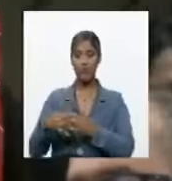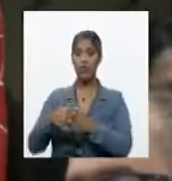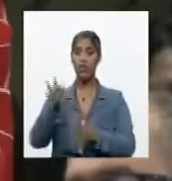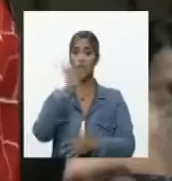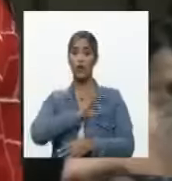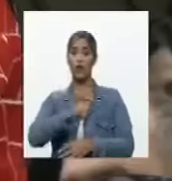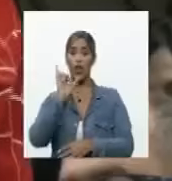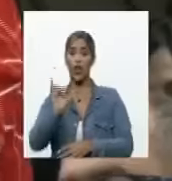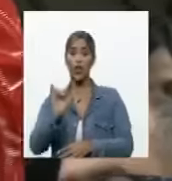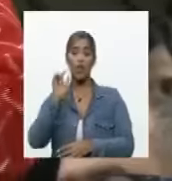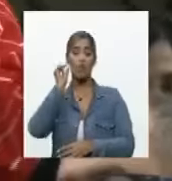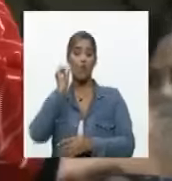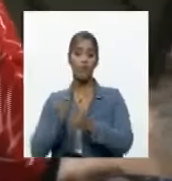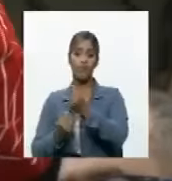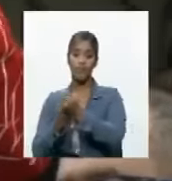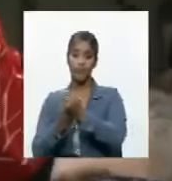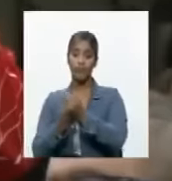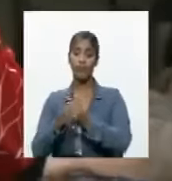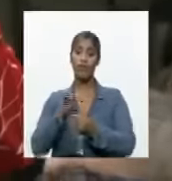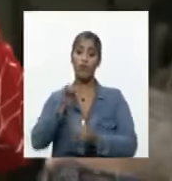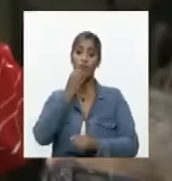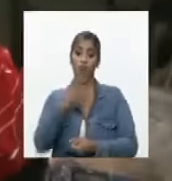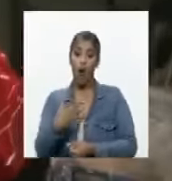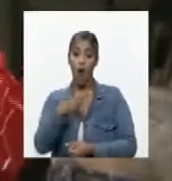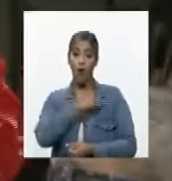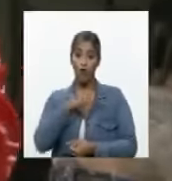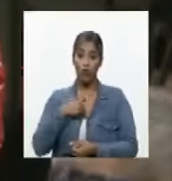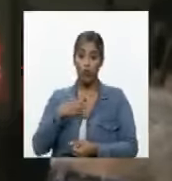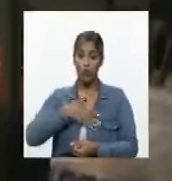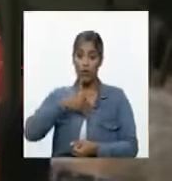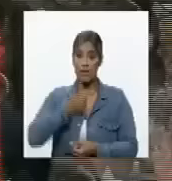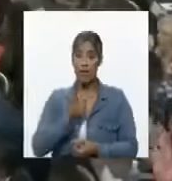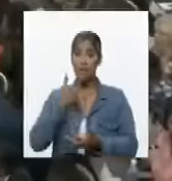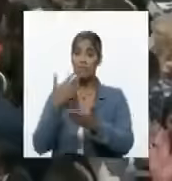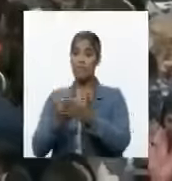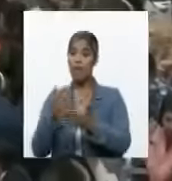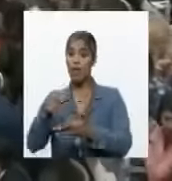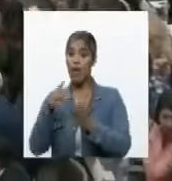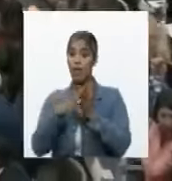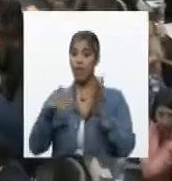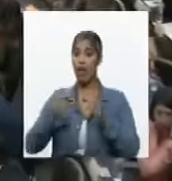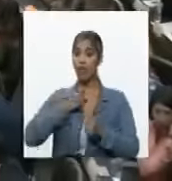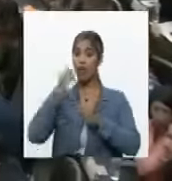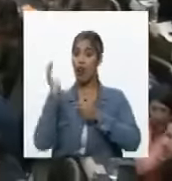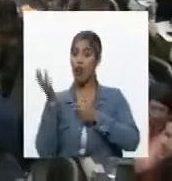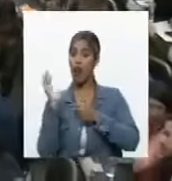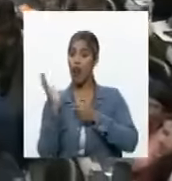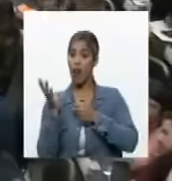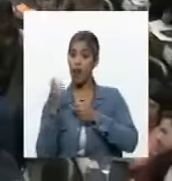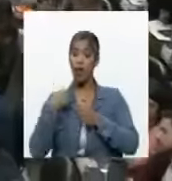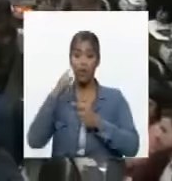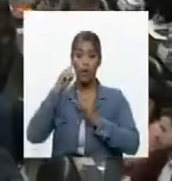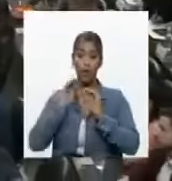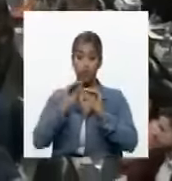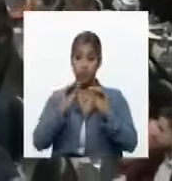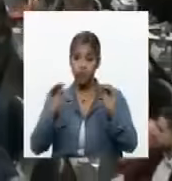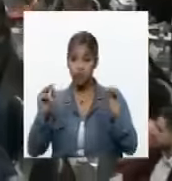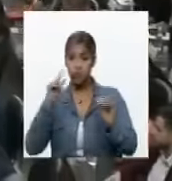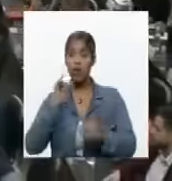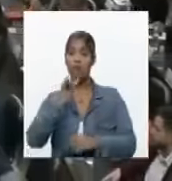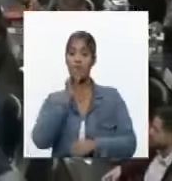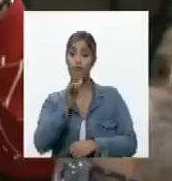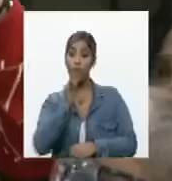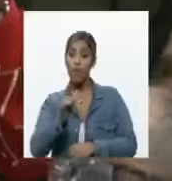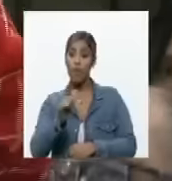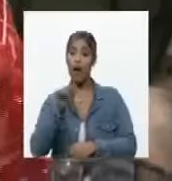y feminista. Entonces, bueno, queríamos solicitar este derecho de palabra para recordarles eso e informarles